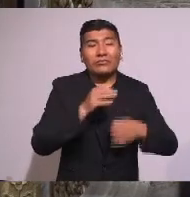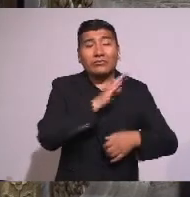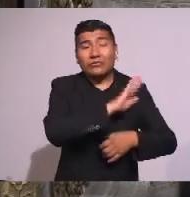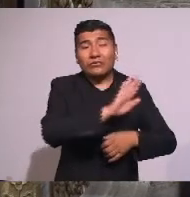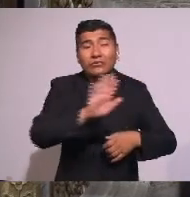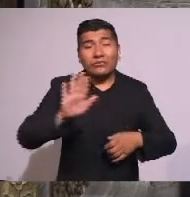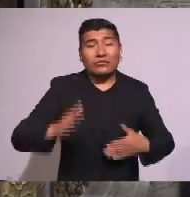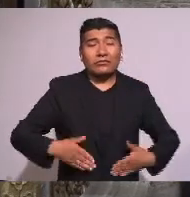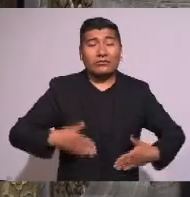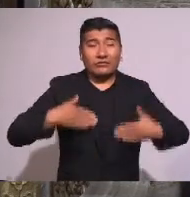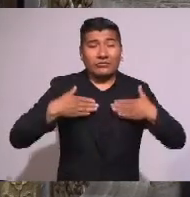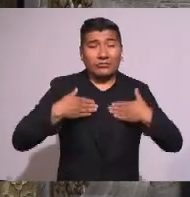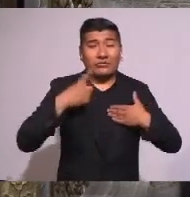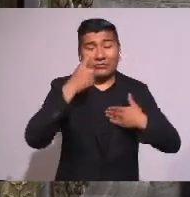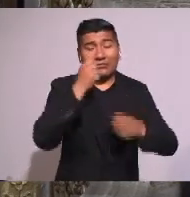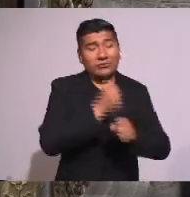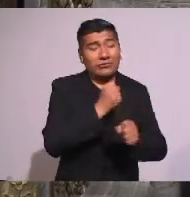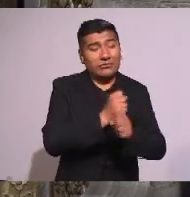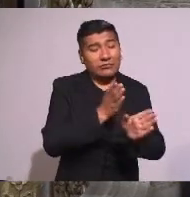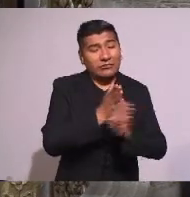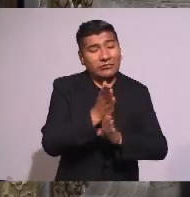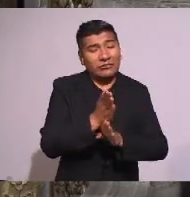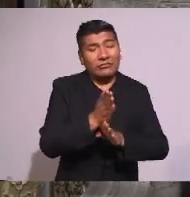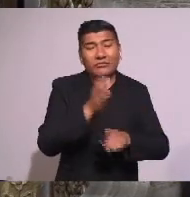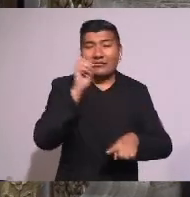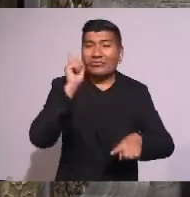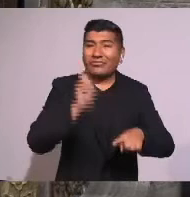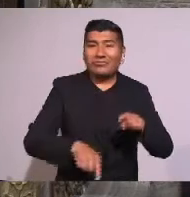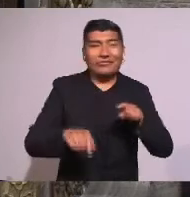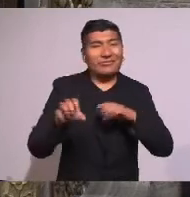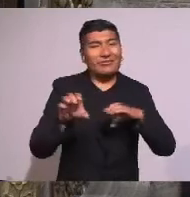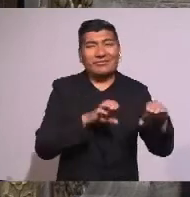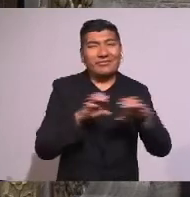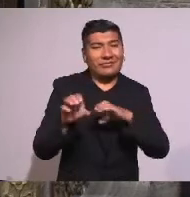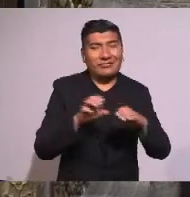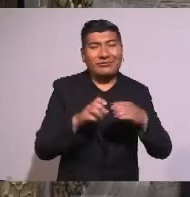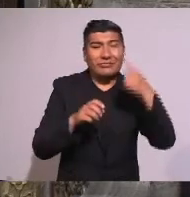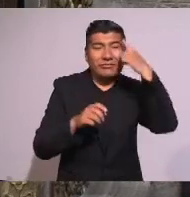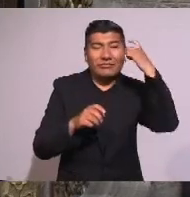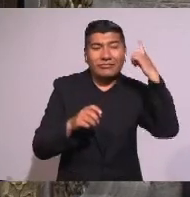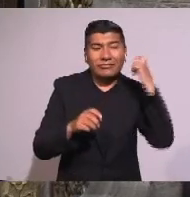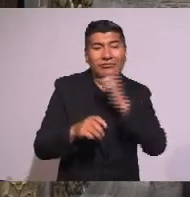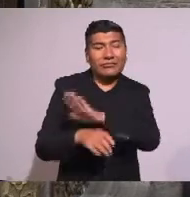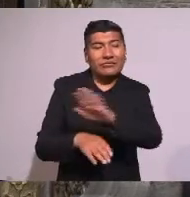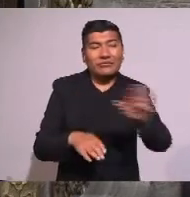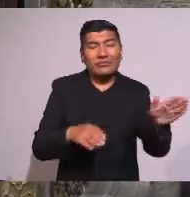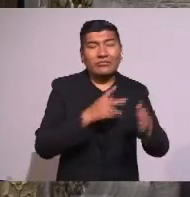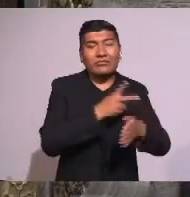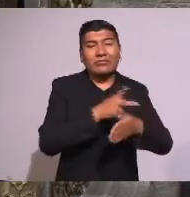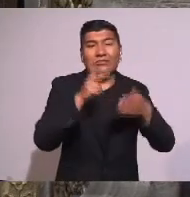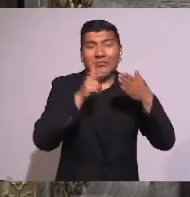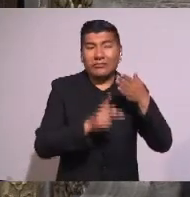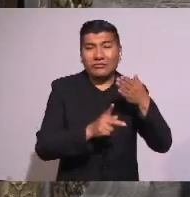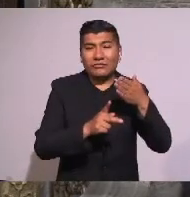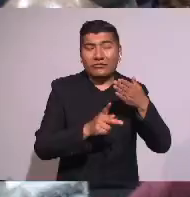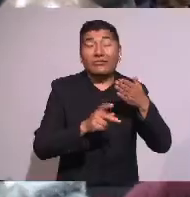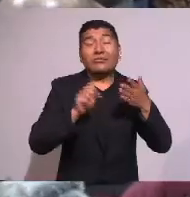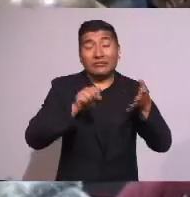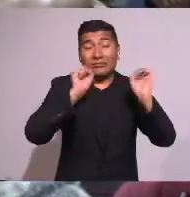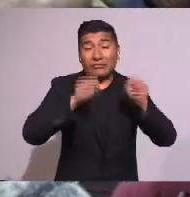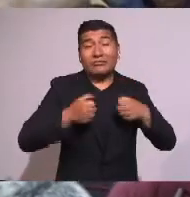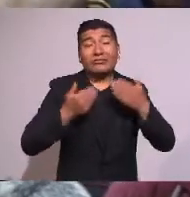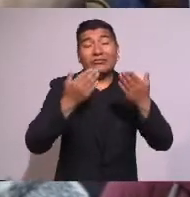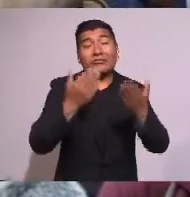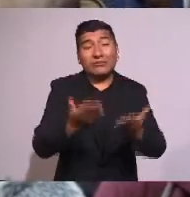vidas por un trabajo digno y no pueden realizar el sueño de su vocación. Sí se puede